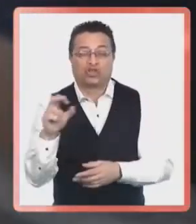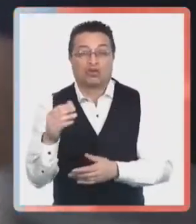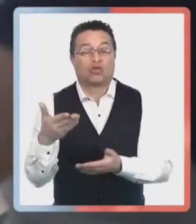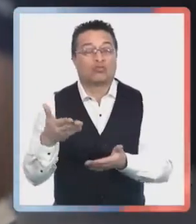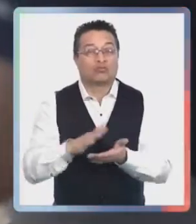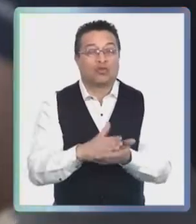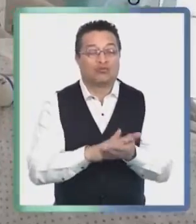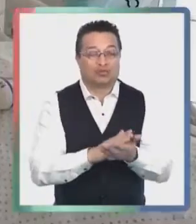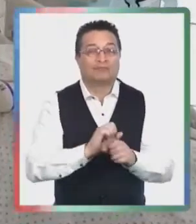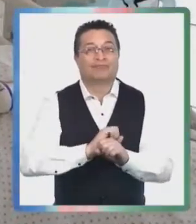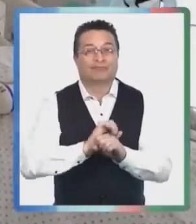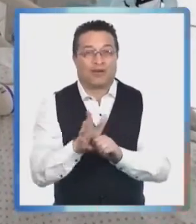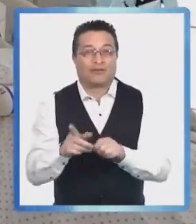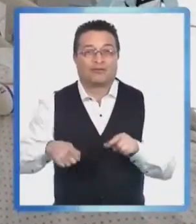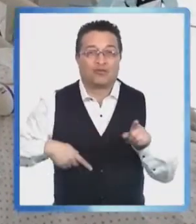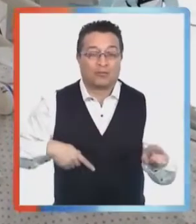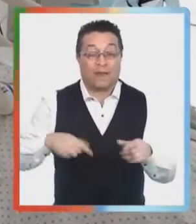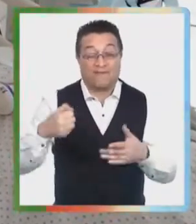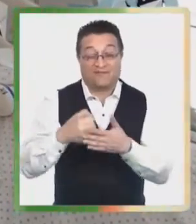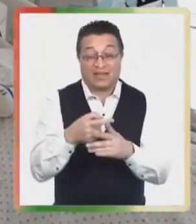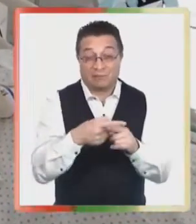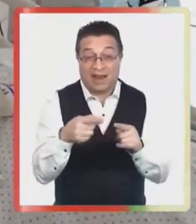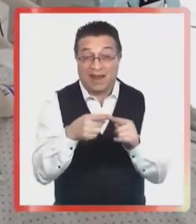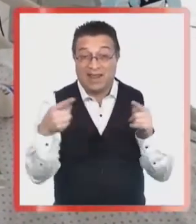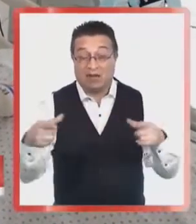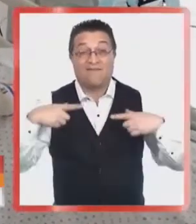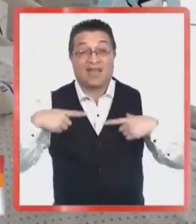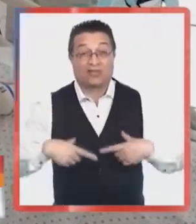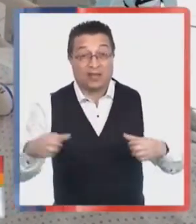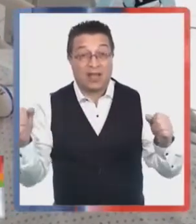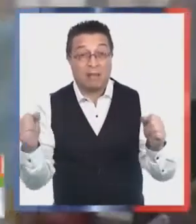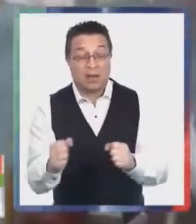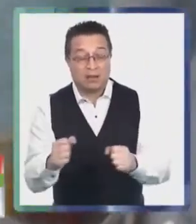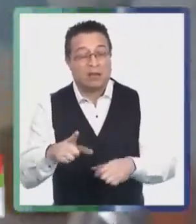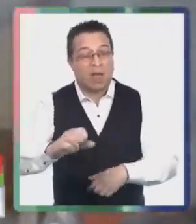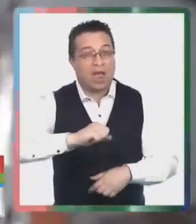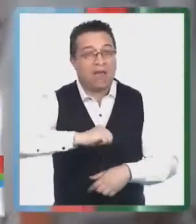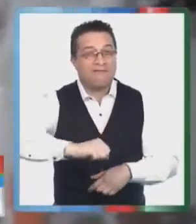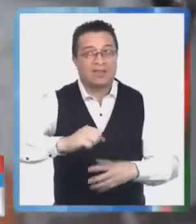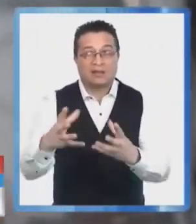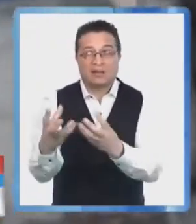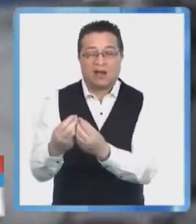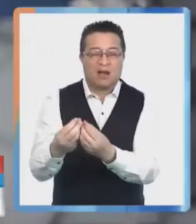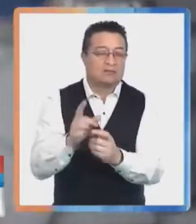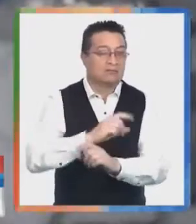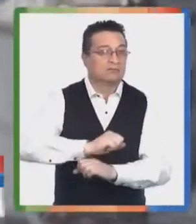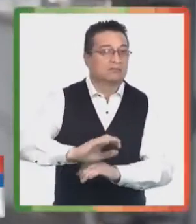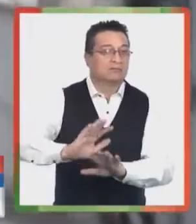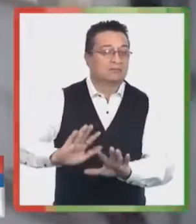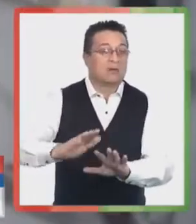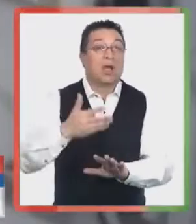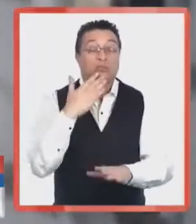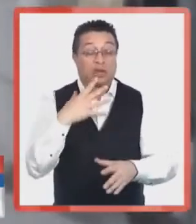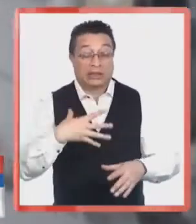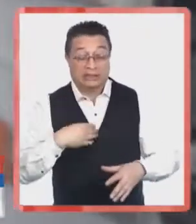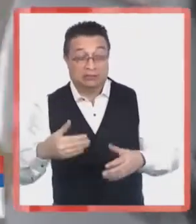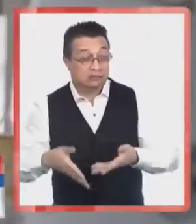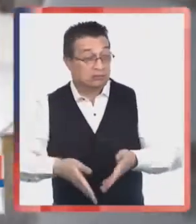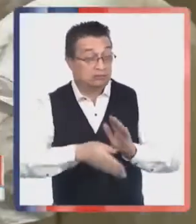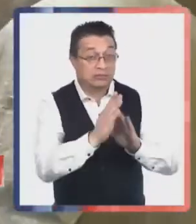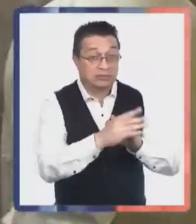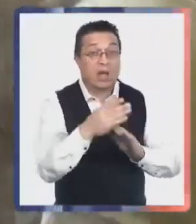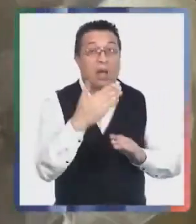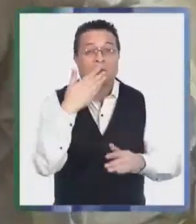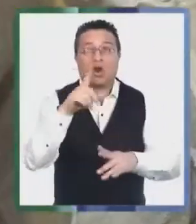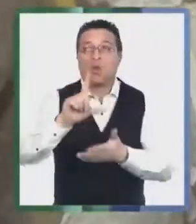COVID-19. En este fin de semana largo y en las próximas vacaciones de invierno, evite las aglomeraciones y si va a salir con sus niños y niñas, elija lugares